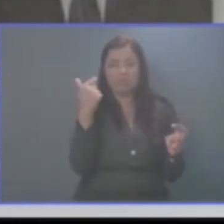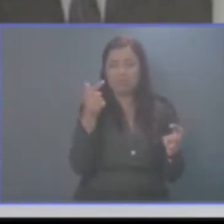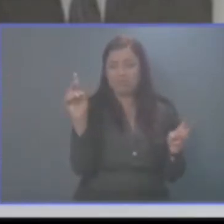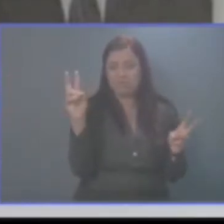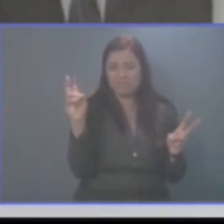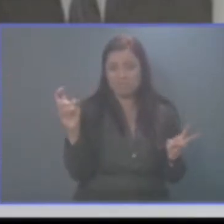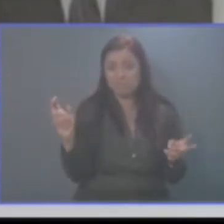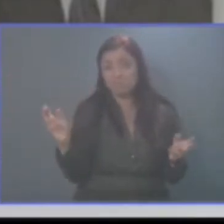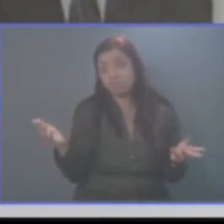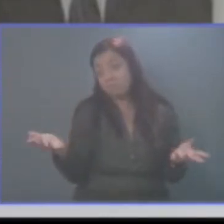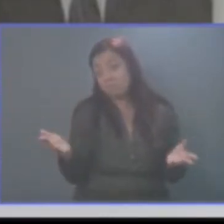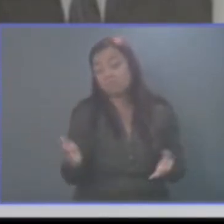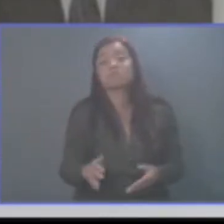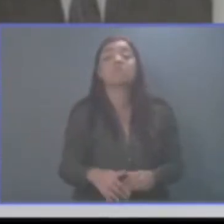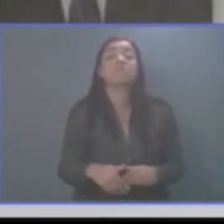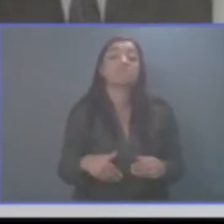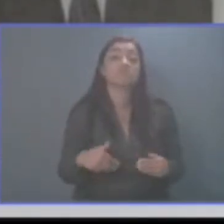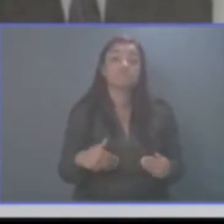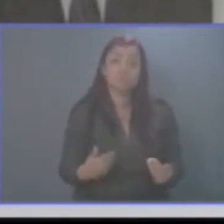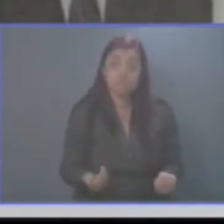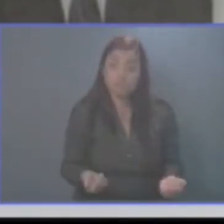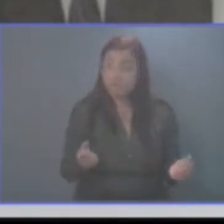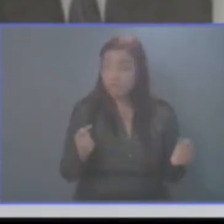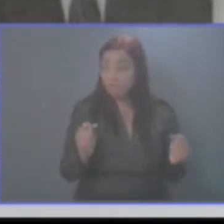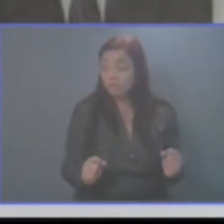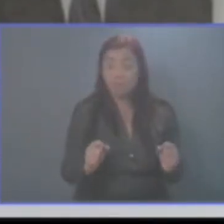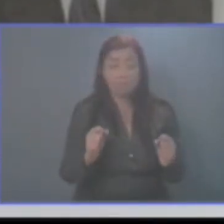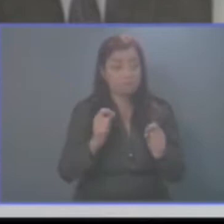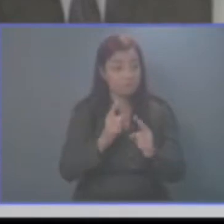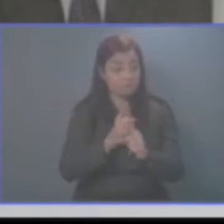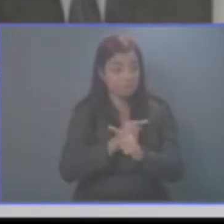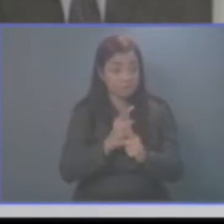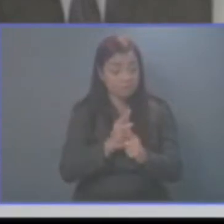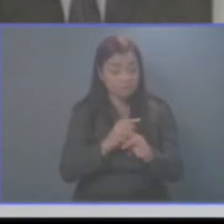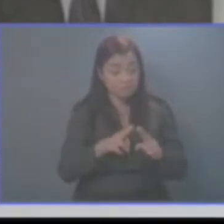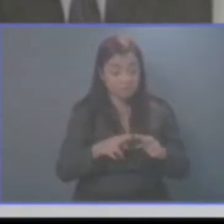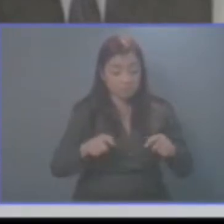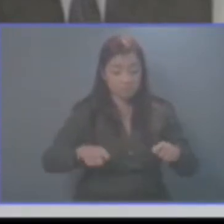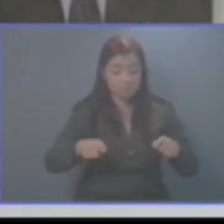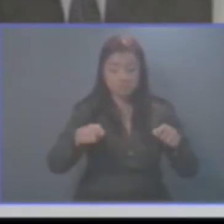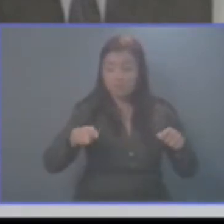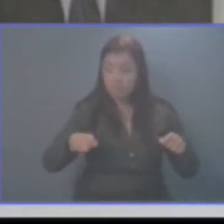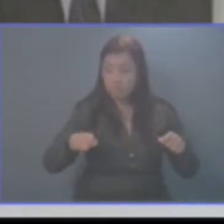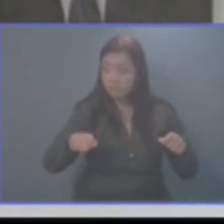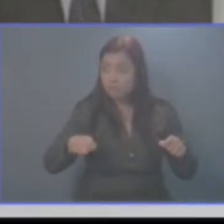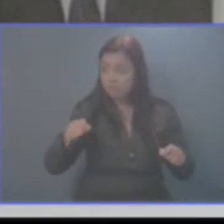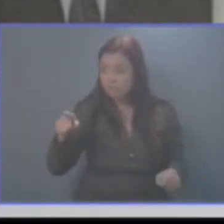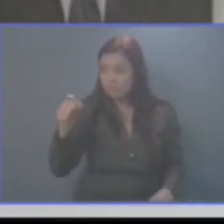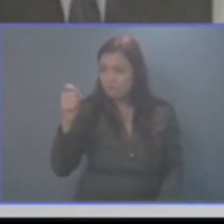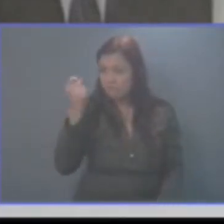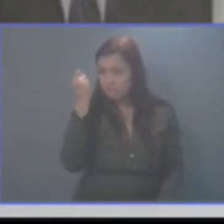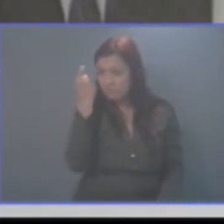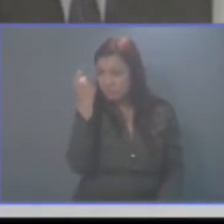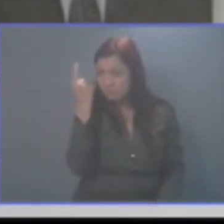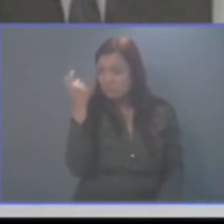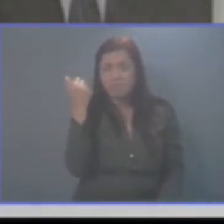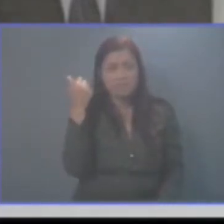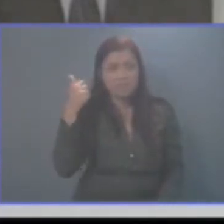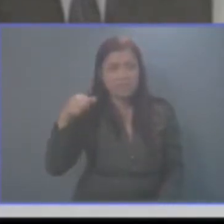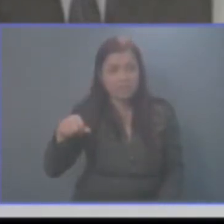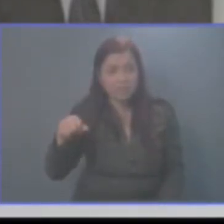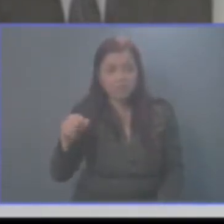Ante la posibilidad de una modificación al protocolo de entendimiento, usted buscó a cualquier